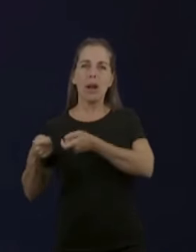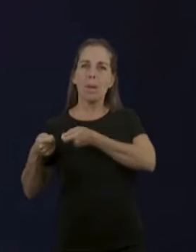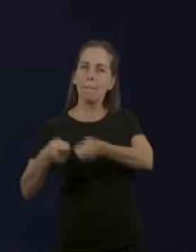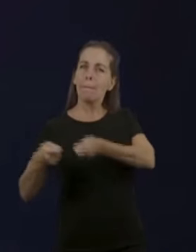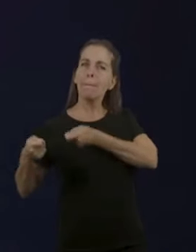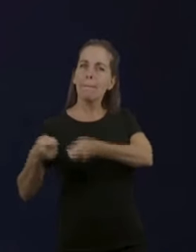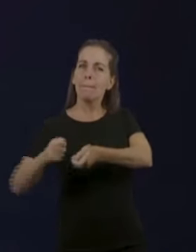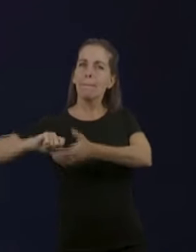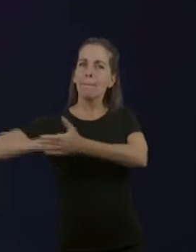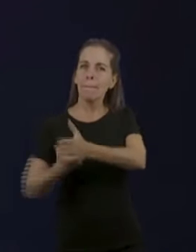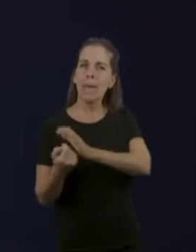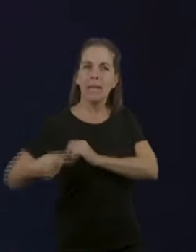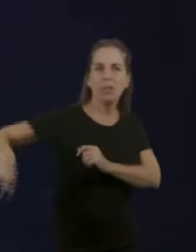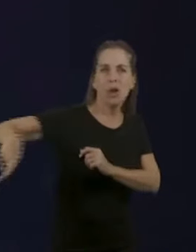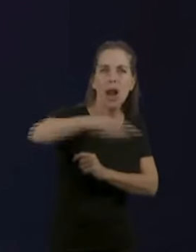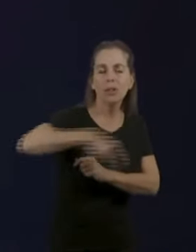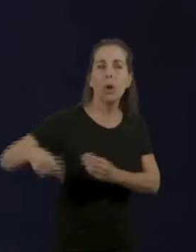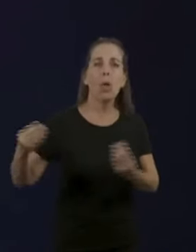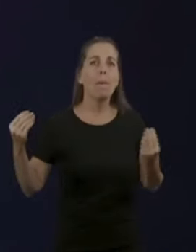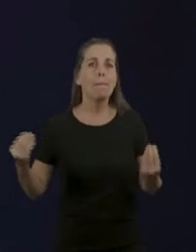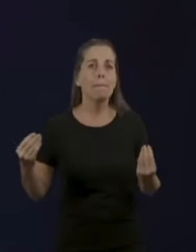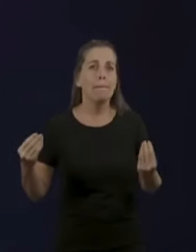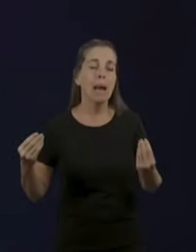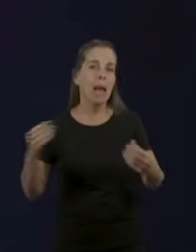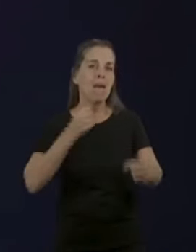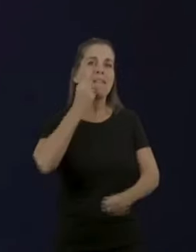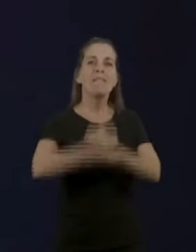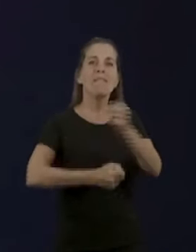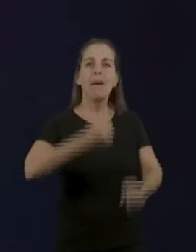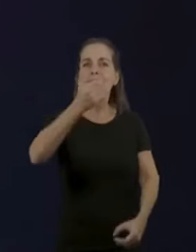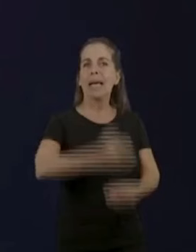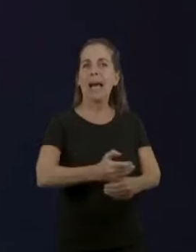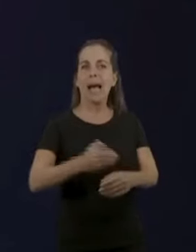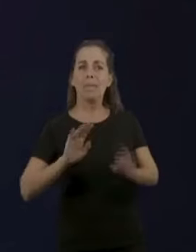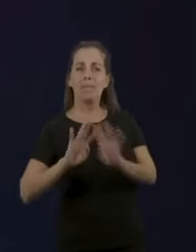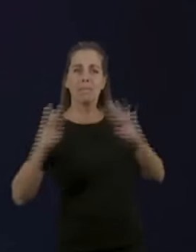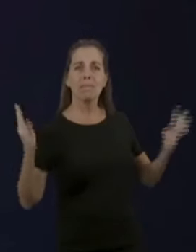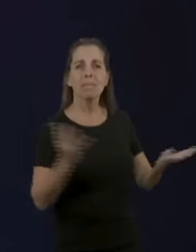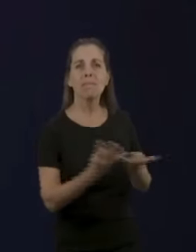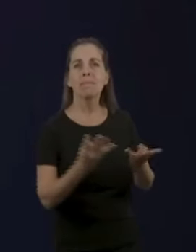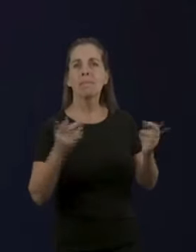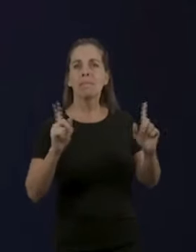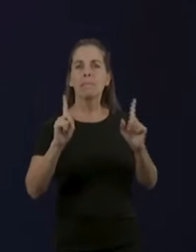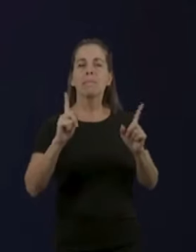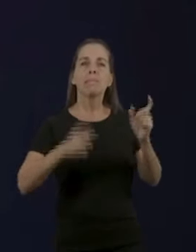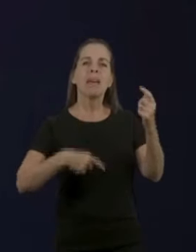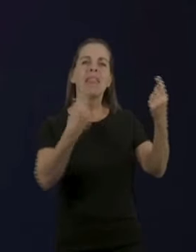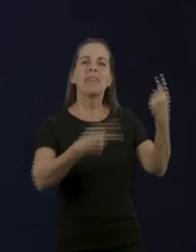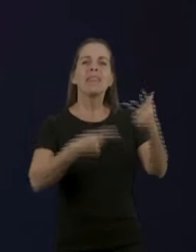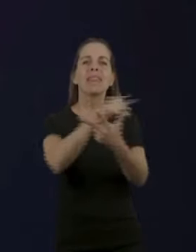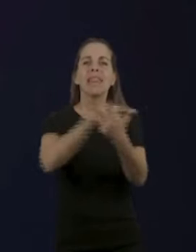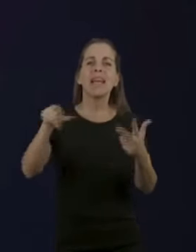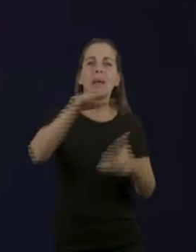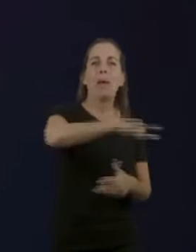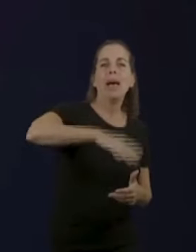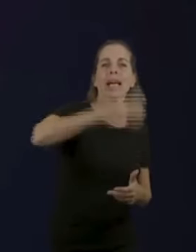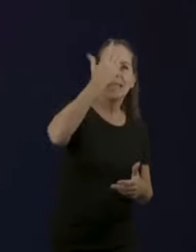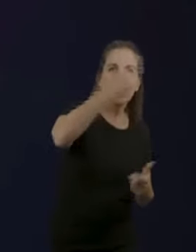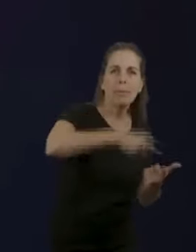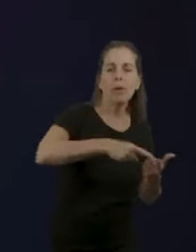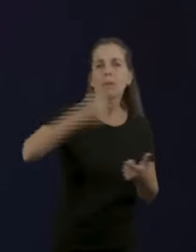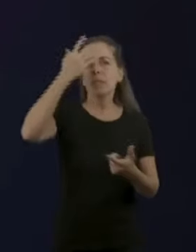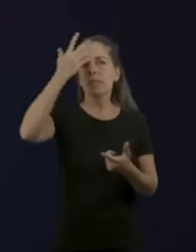evitando que los trabajadores puedan ingresar a las fábricas en Pacheco San Lorenzo y San Martín estas son